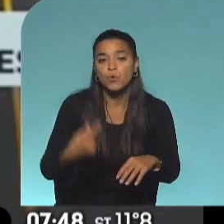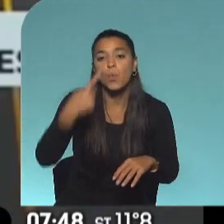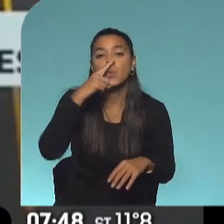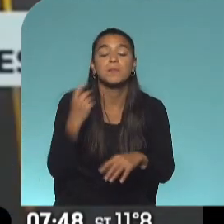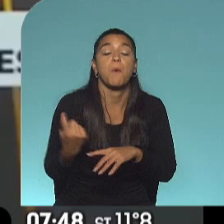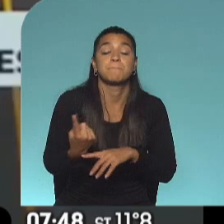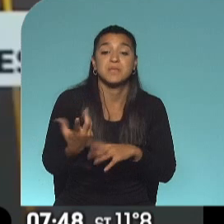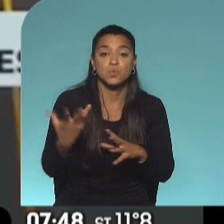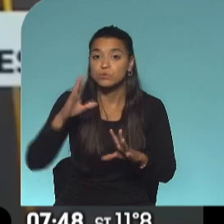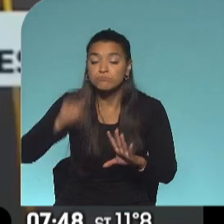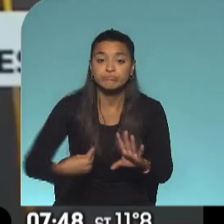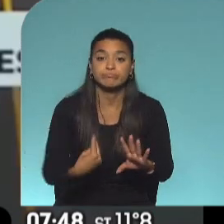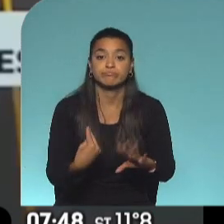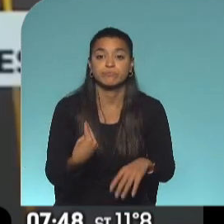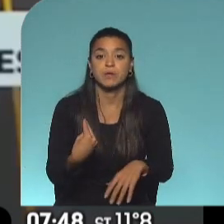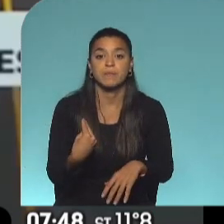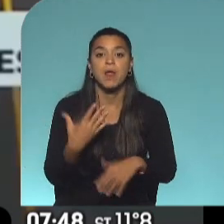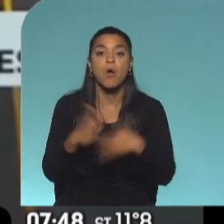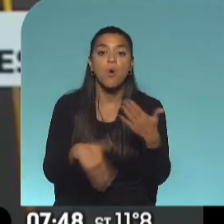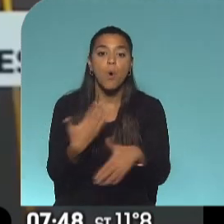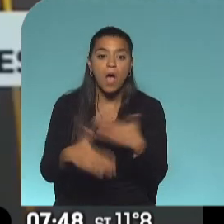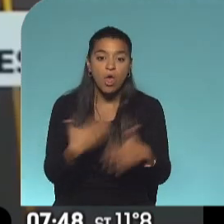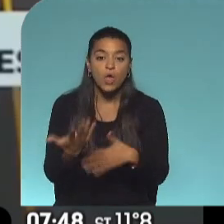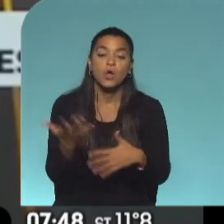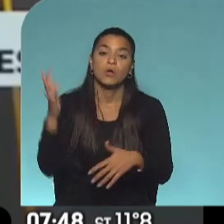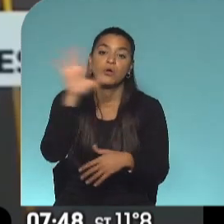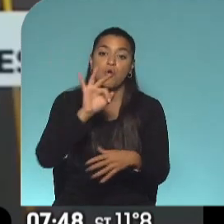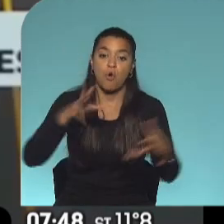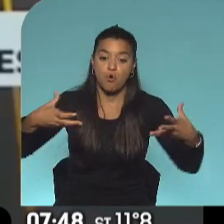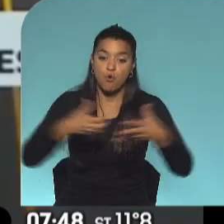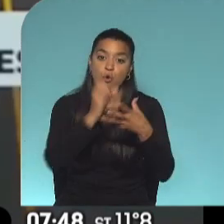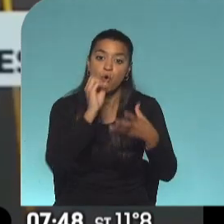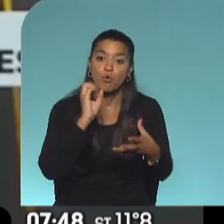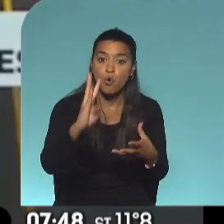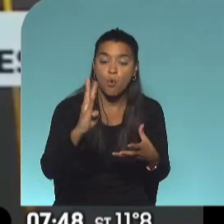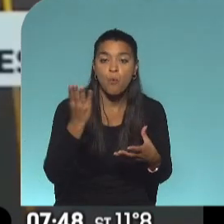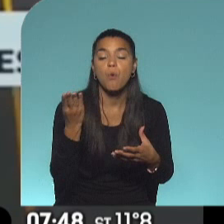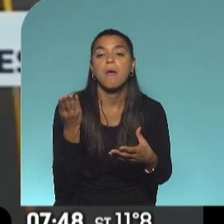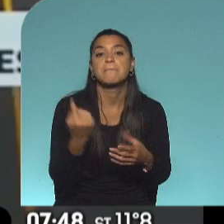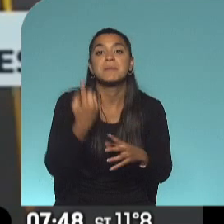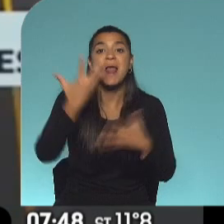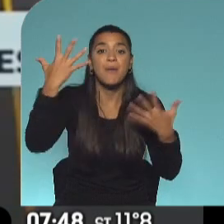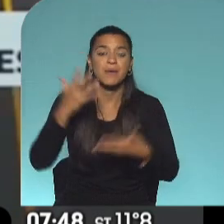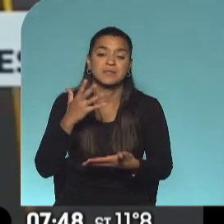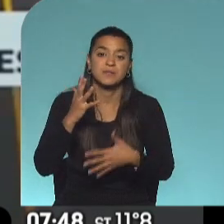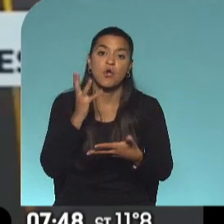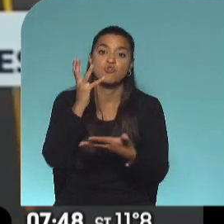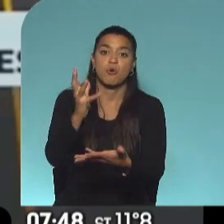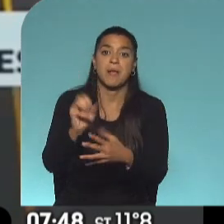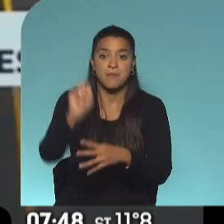minuto para jugadores que, y para una institución que por la primera vez juega en Copa Libertadores, me parece